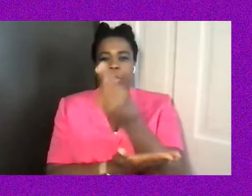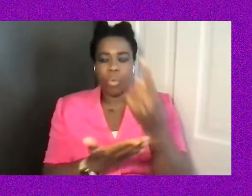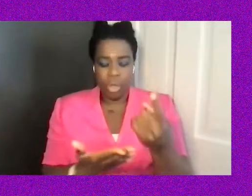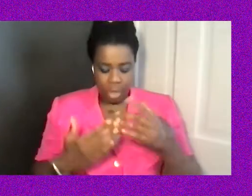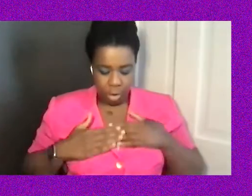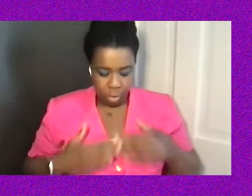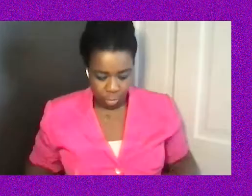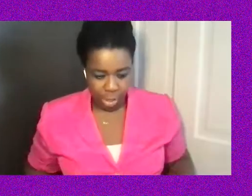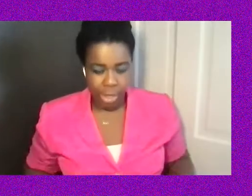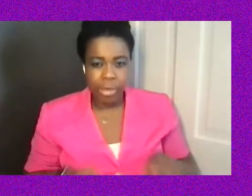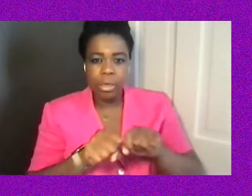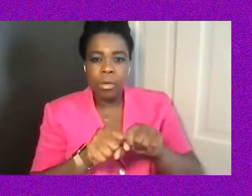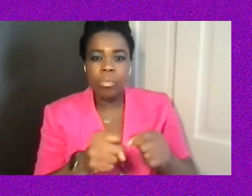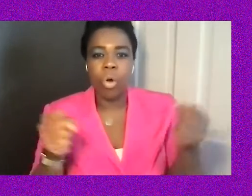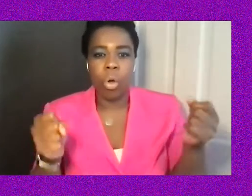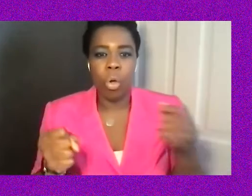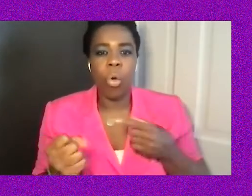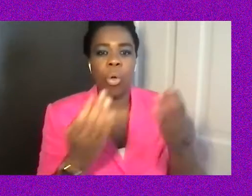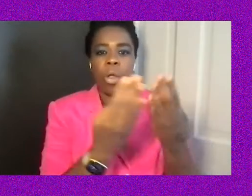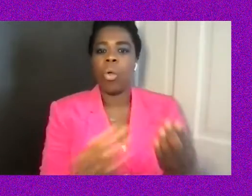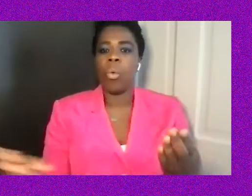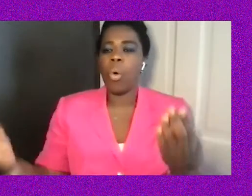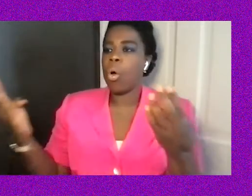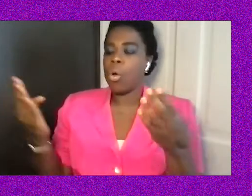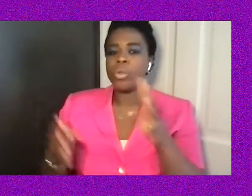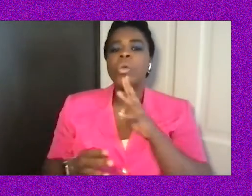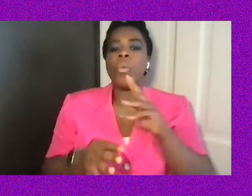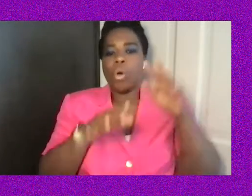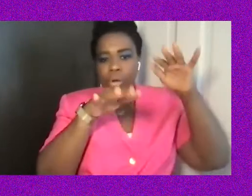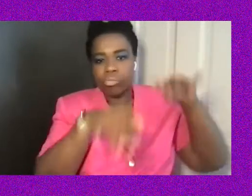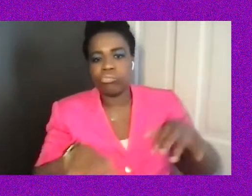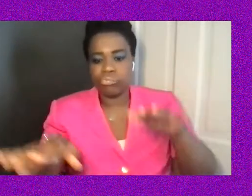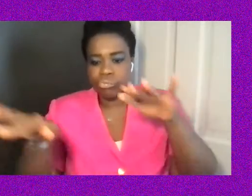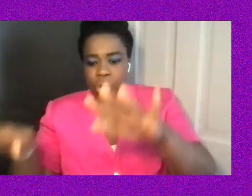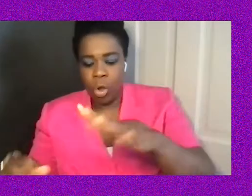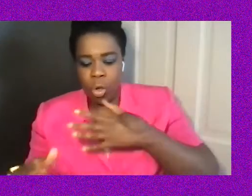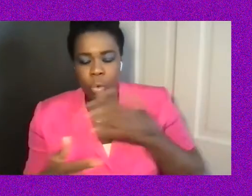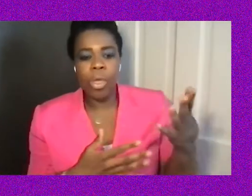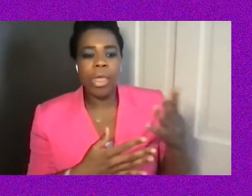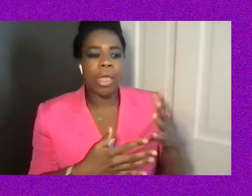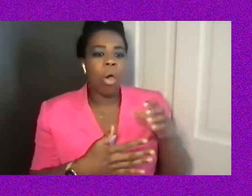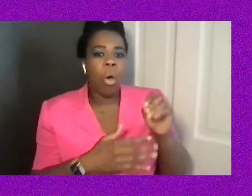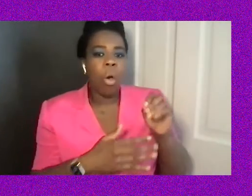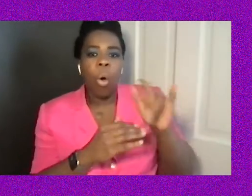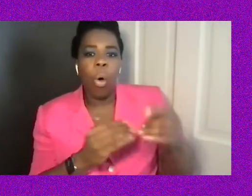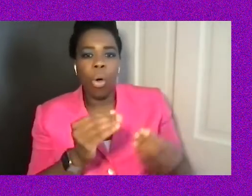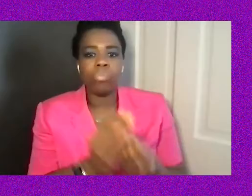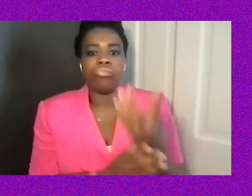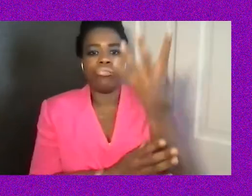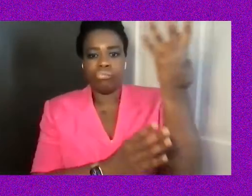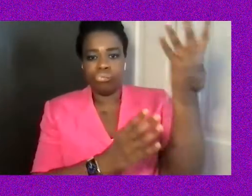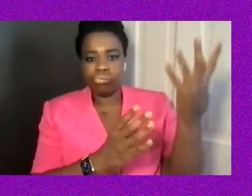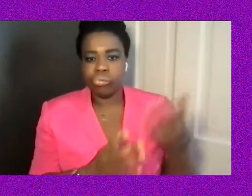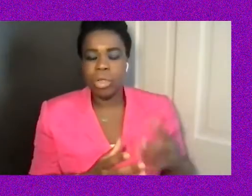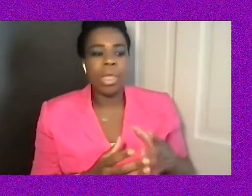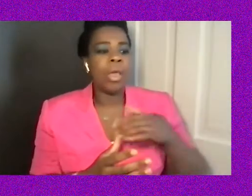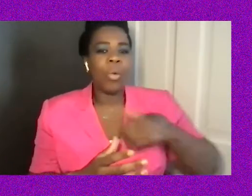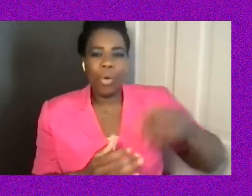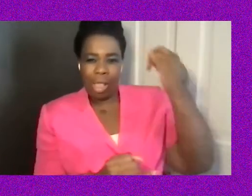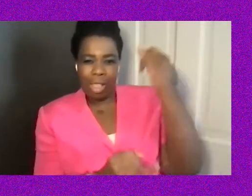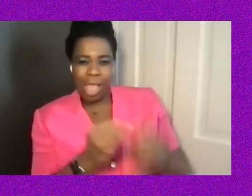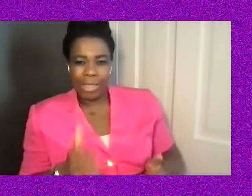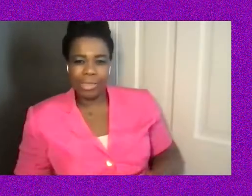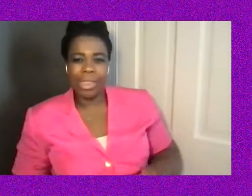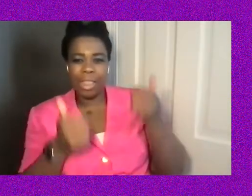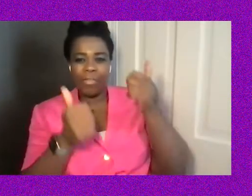límites. Seguimos adelante para todos que se han quebrado a través del tiempo. Fluimos como agua.